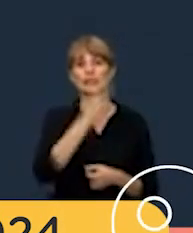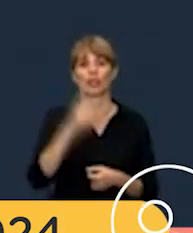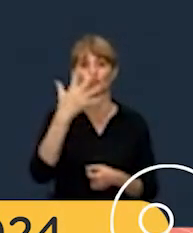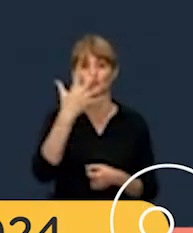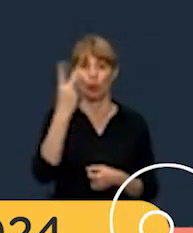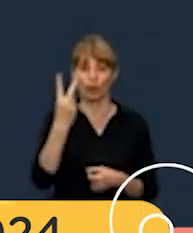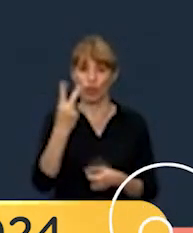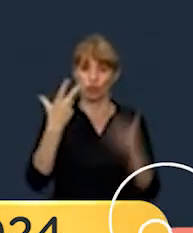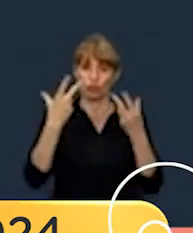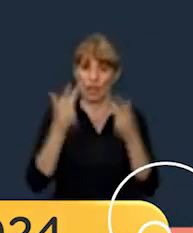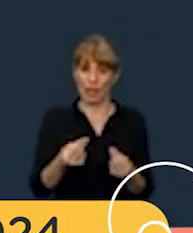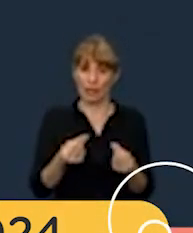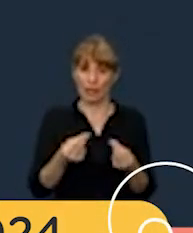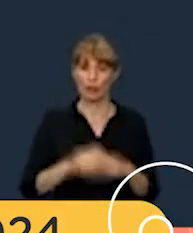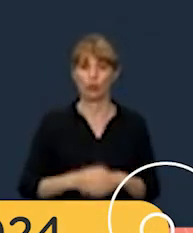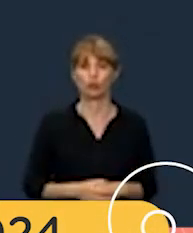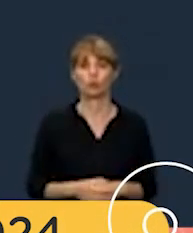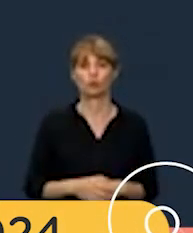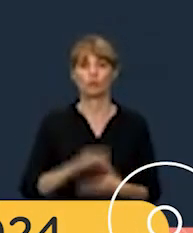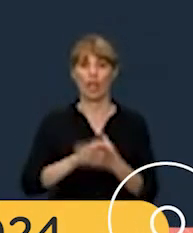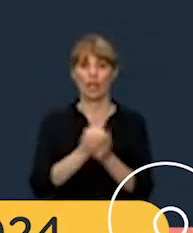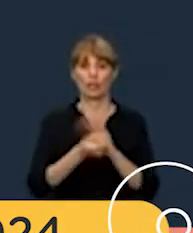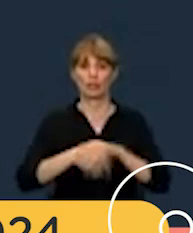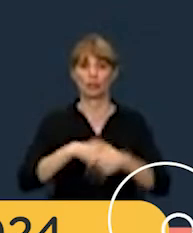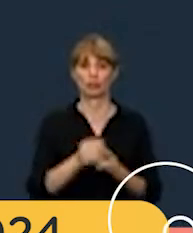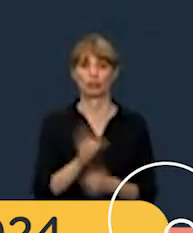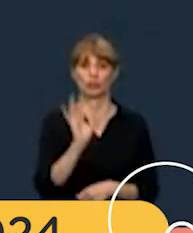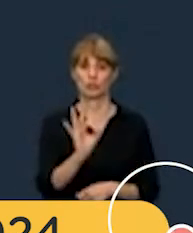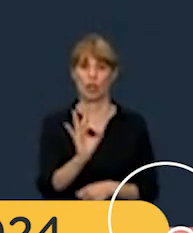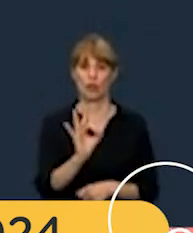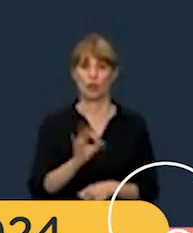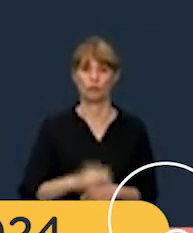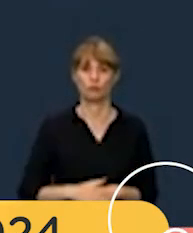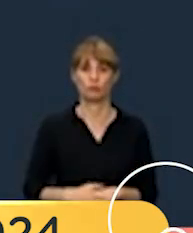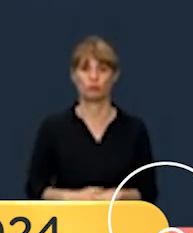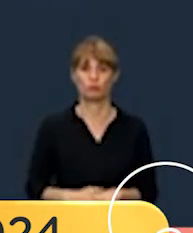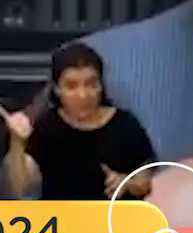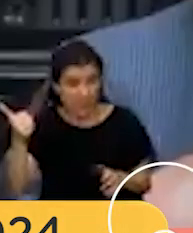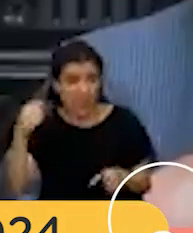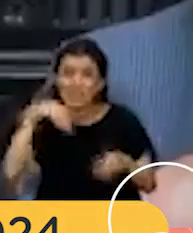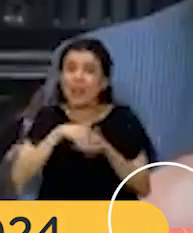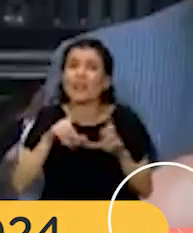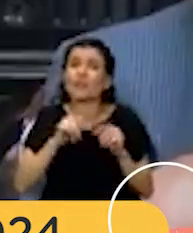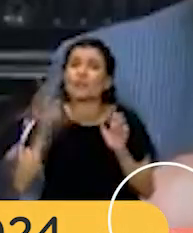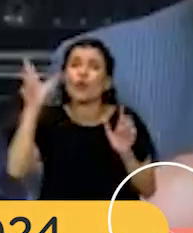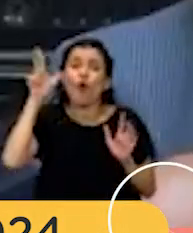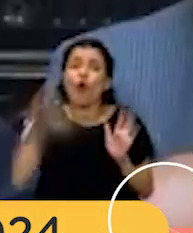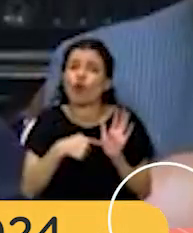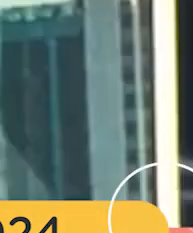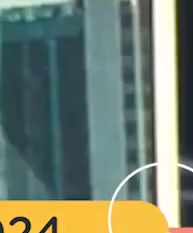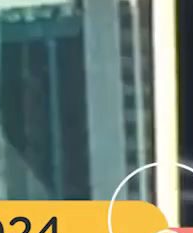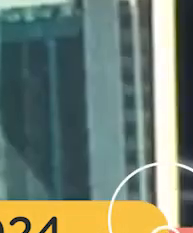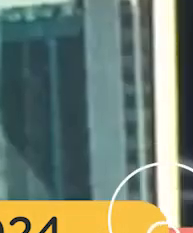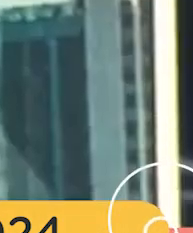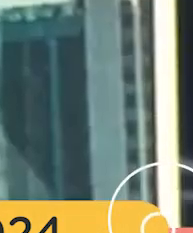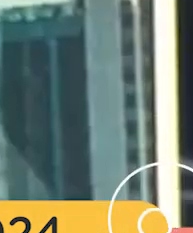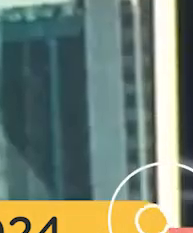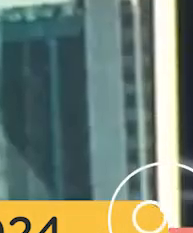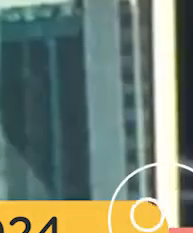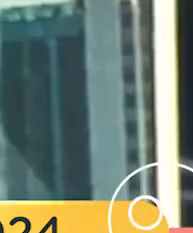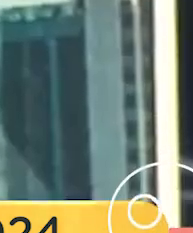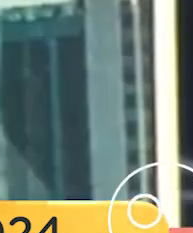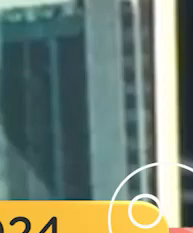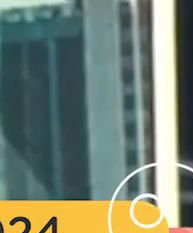aparte, no es lo mismo que el banco. Bueno, está a las vistas que presta un muy mal servicio. No tenemos que revisar cuál